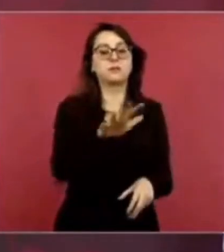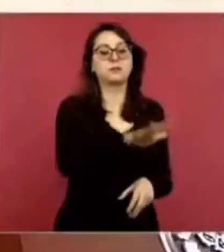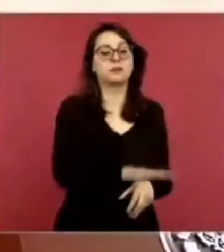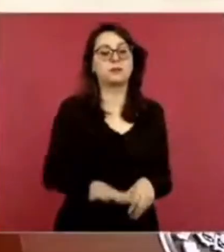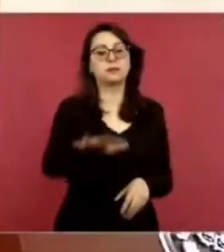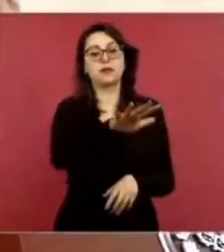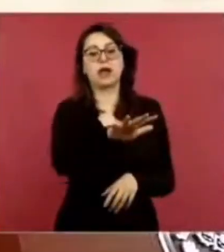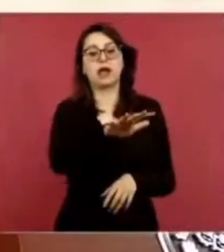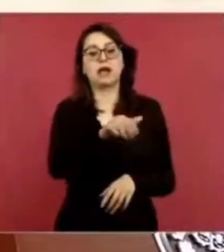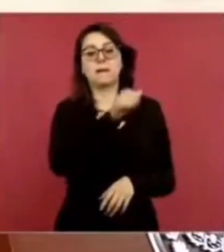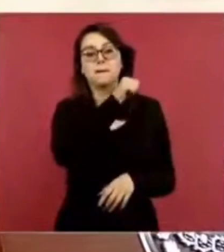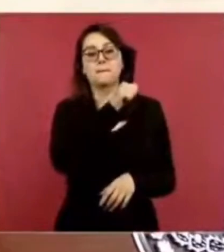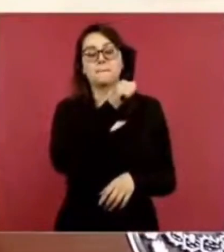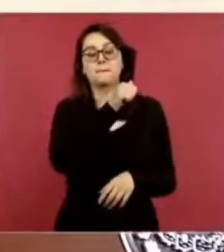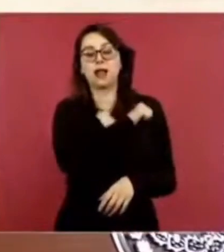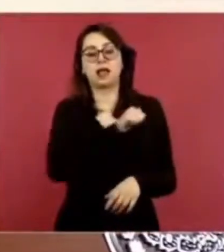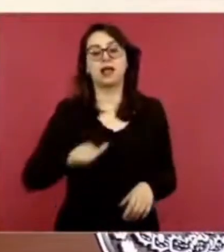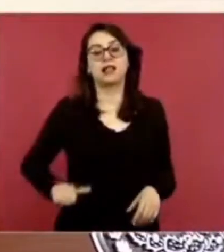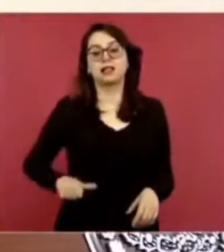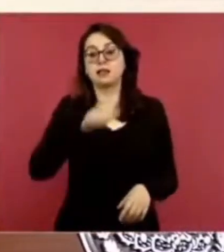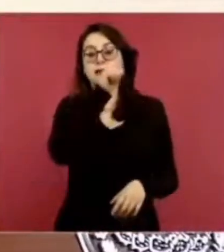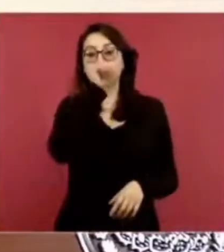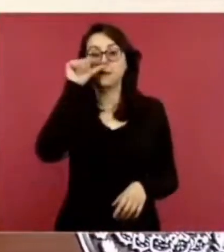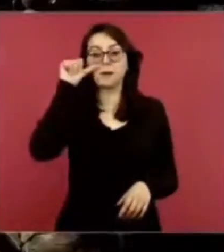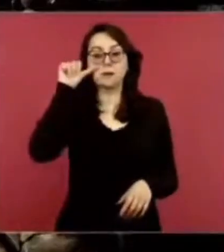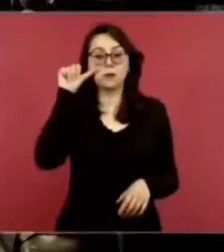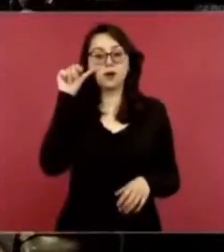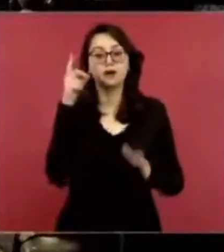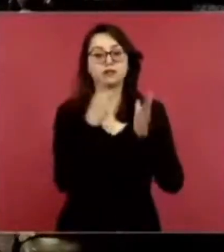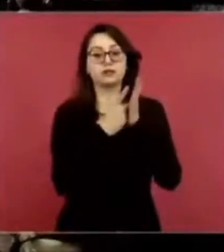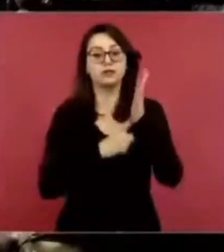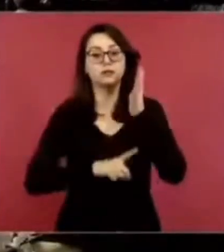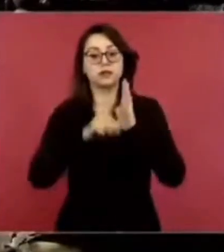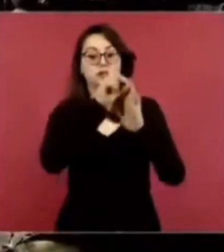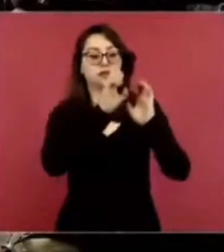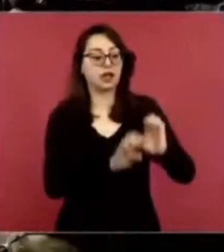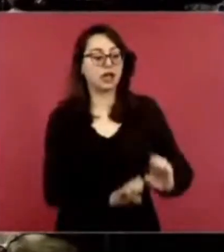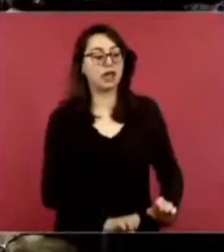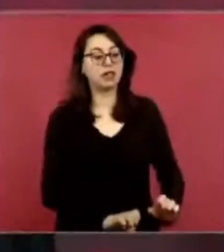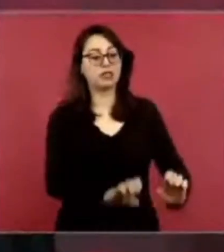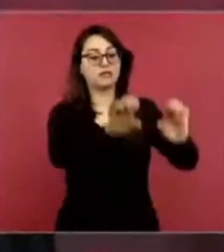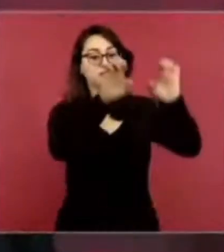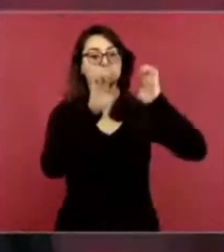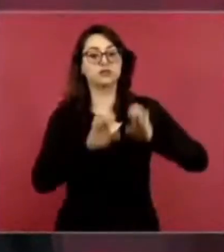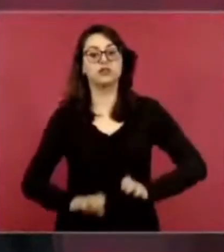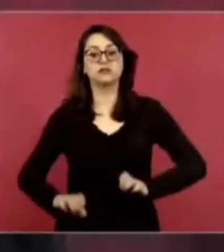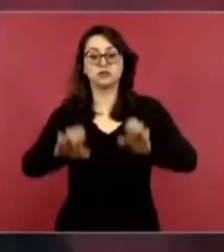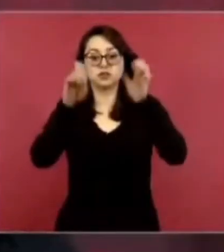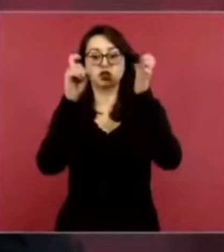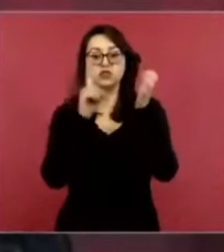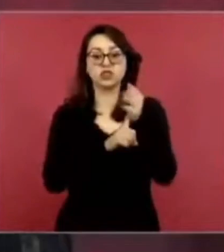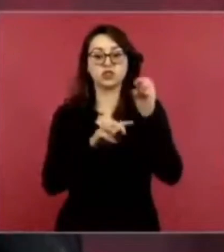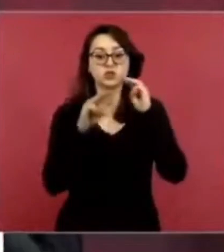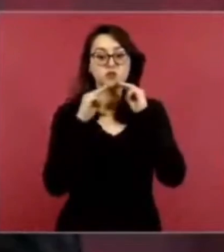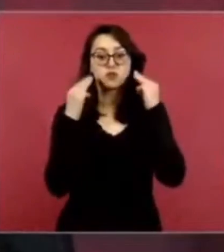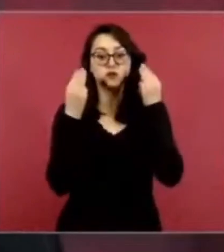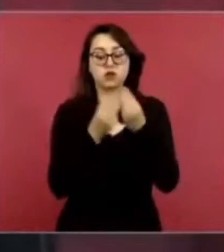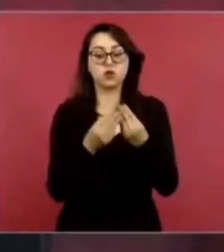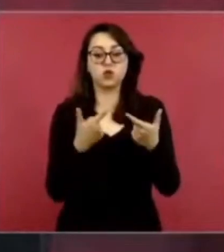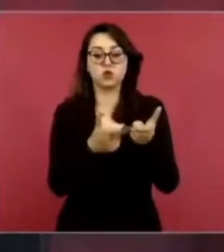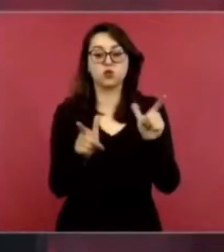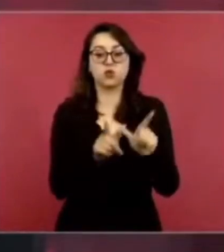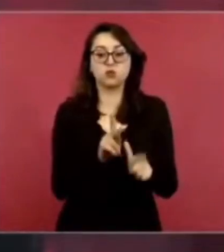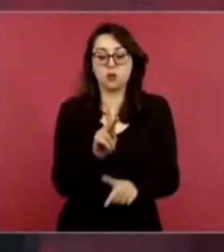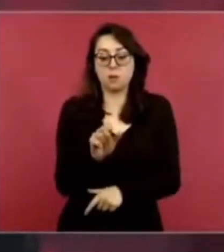los departamentos, el famoso cártel inmobiliario, todo un negocio que tenían los